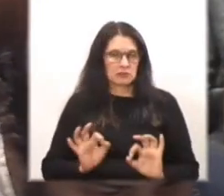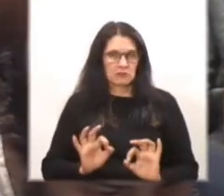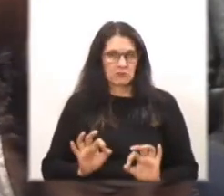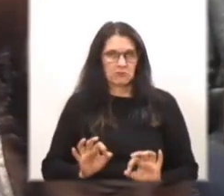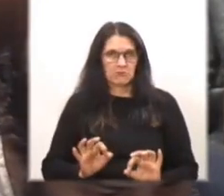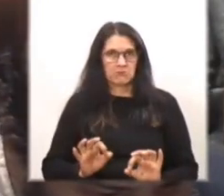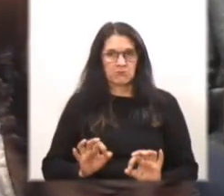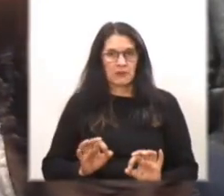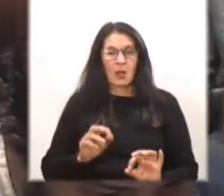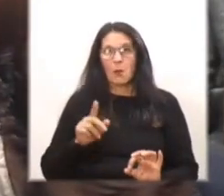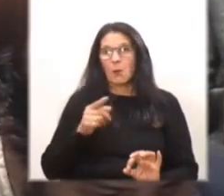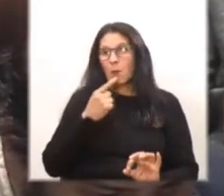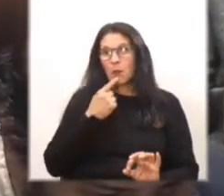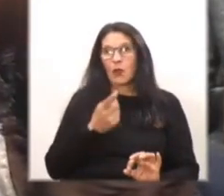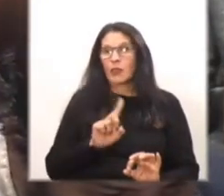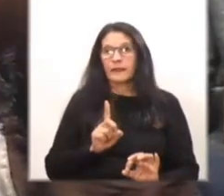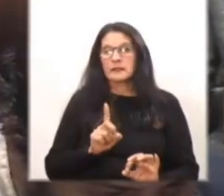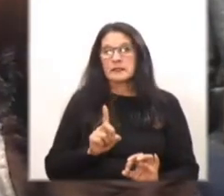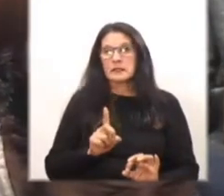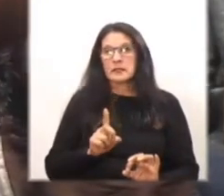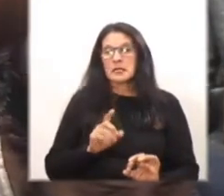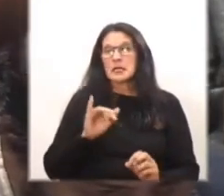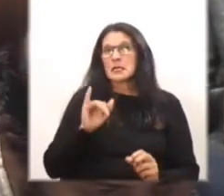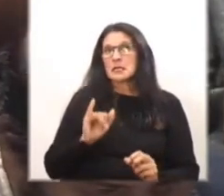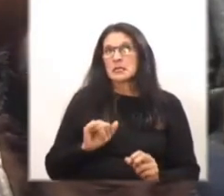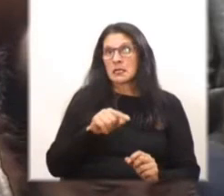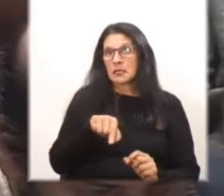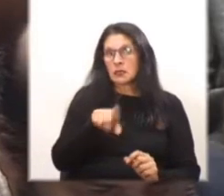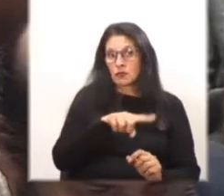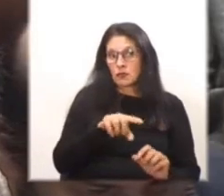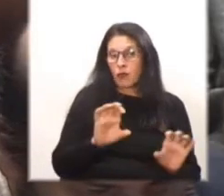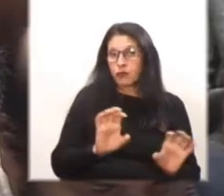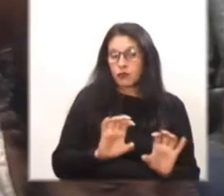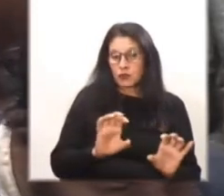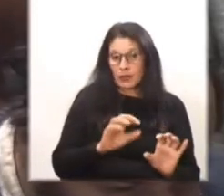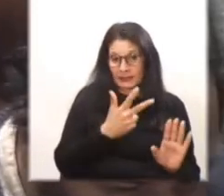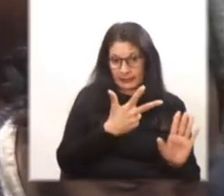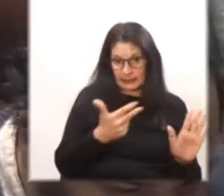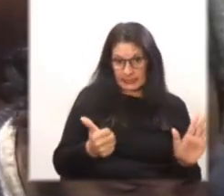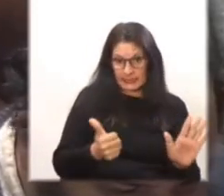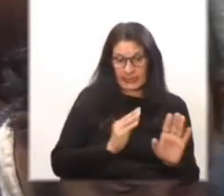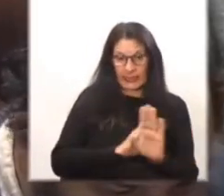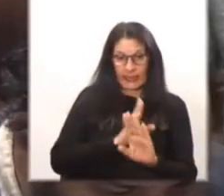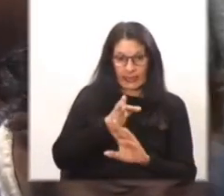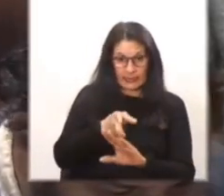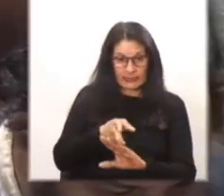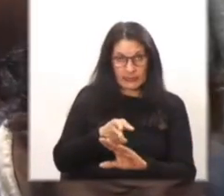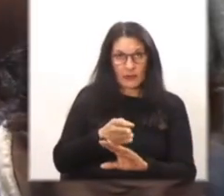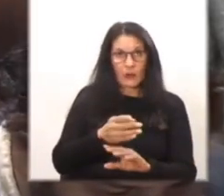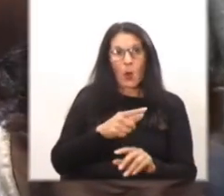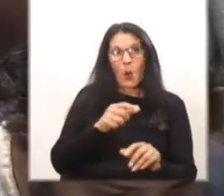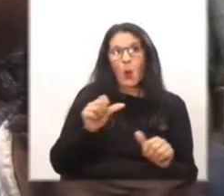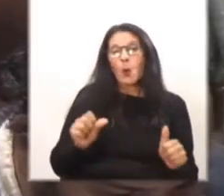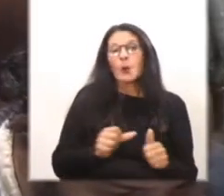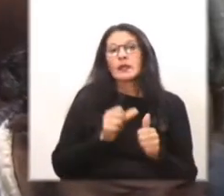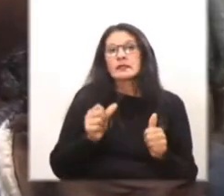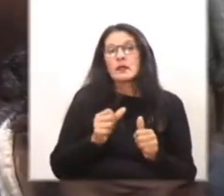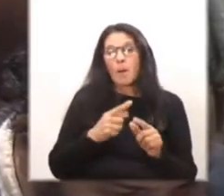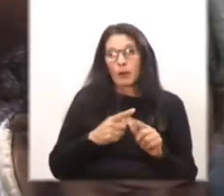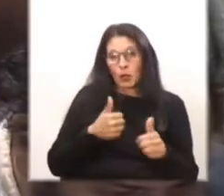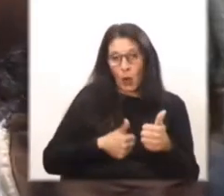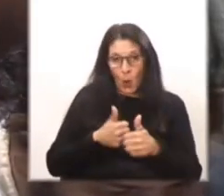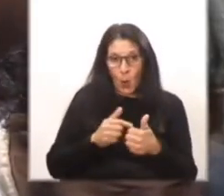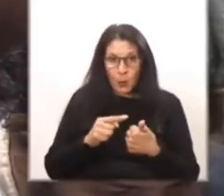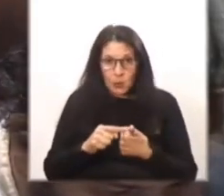No se habla, por ejemplo, si esos funcionarios, 36 que ingresaron, lo hicieron por